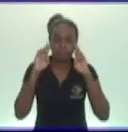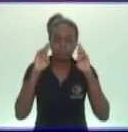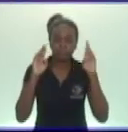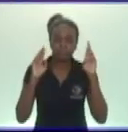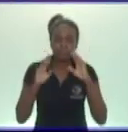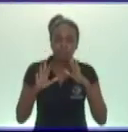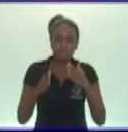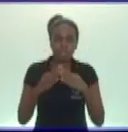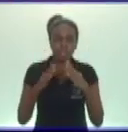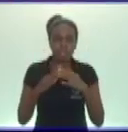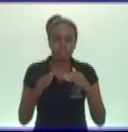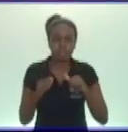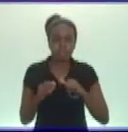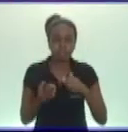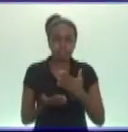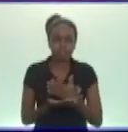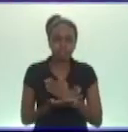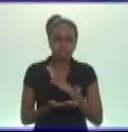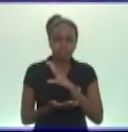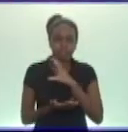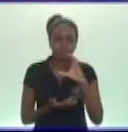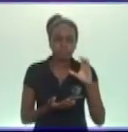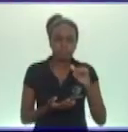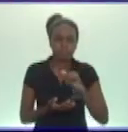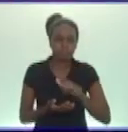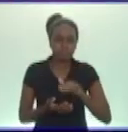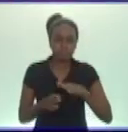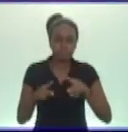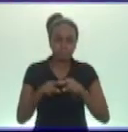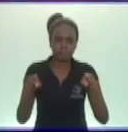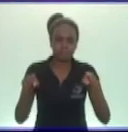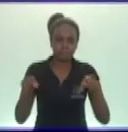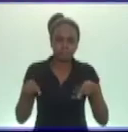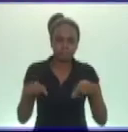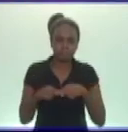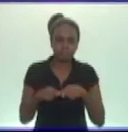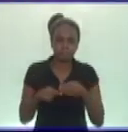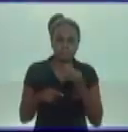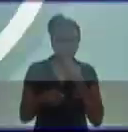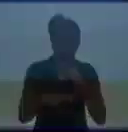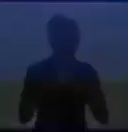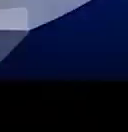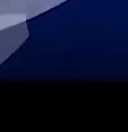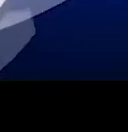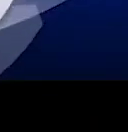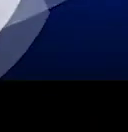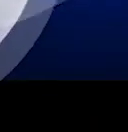su casa es hoy, es decir, ese espacio donde mejor pueden hacerlo.